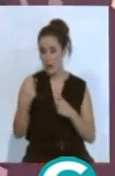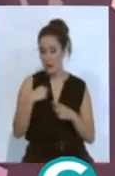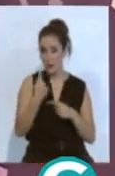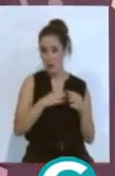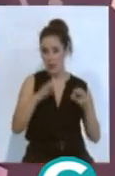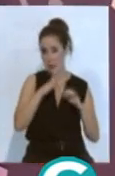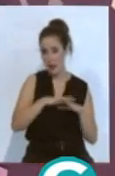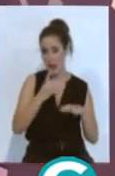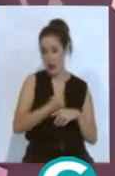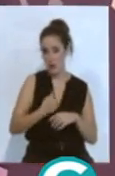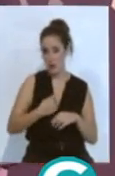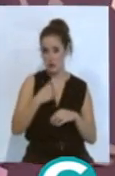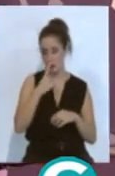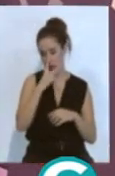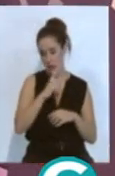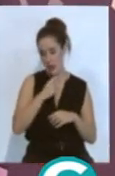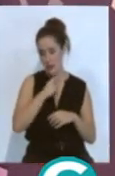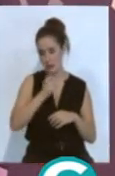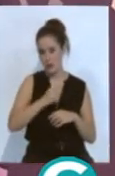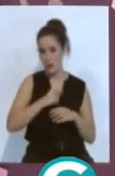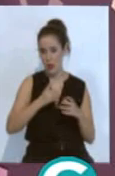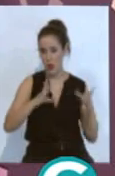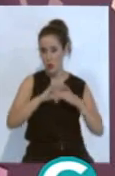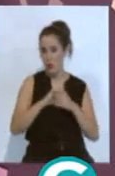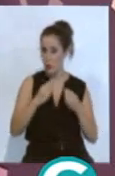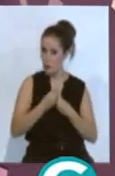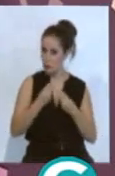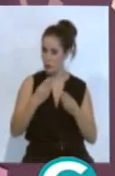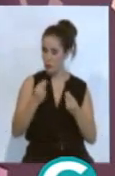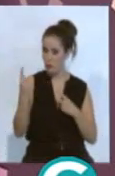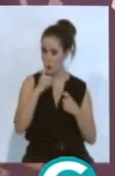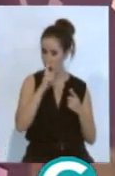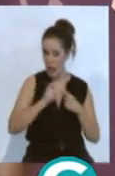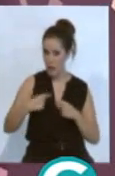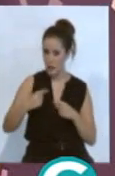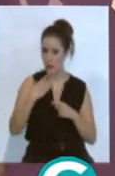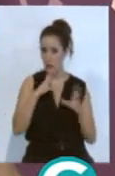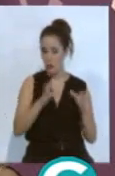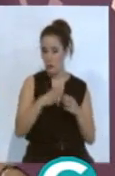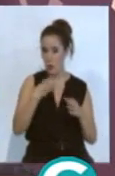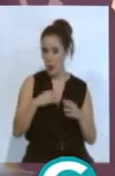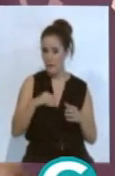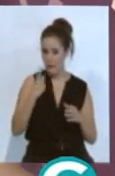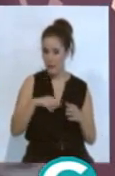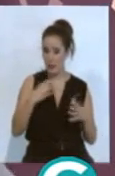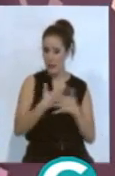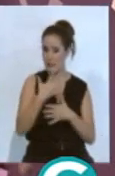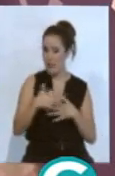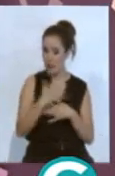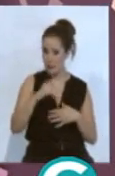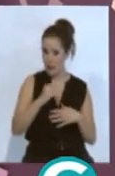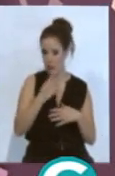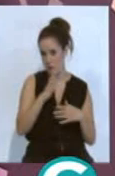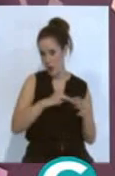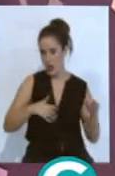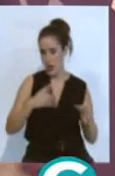alguno. Una chirigota que lleva tantos años juntos, bueno, habéis tenido, ¿no?, los últimos años el grupo de los jóvenes, ¿no?, que se han integrado, pero la mayoría, el